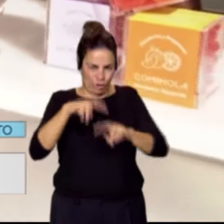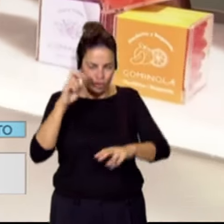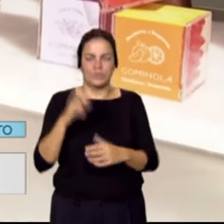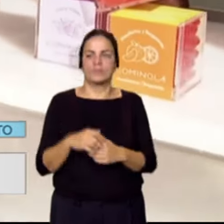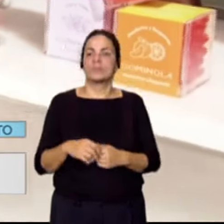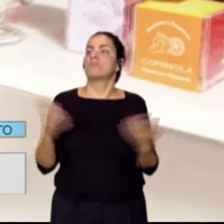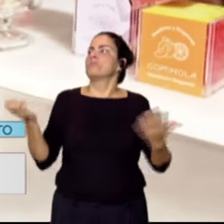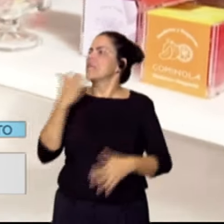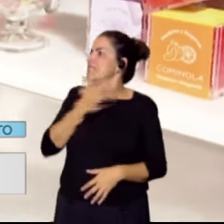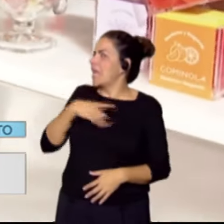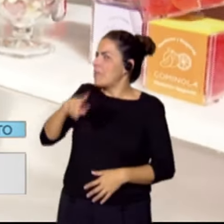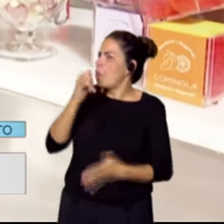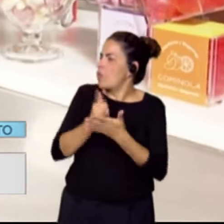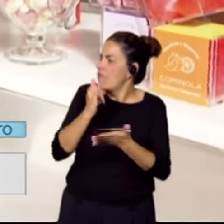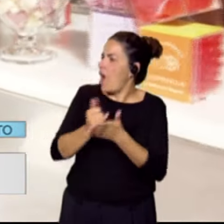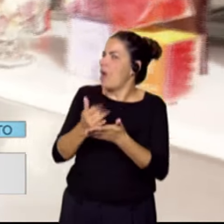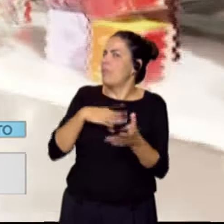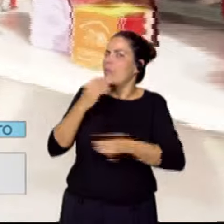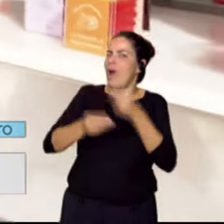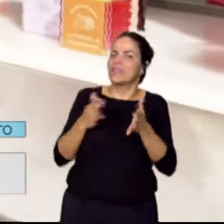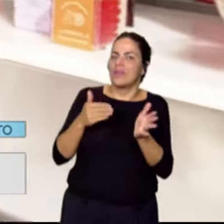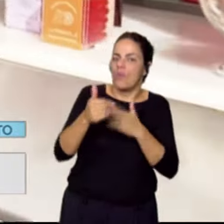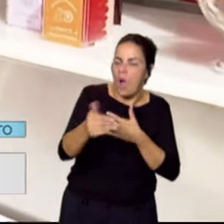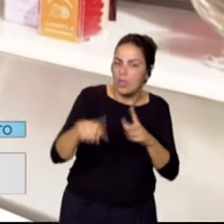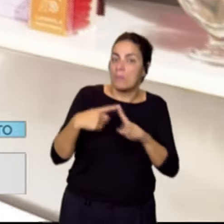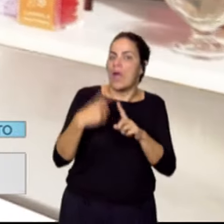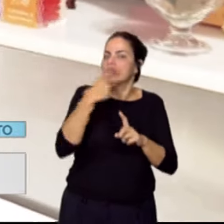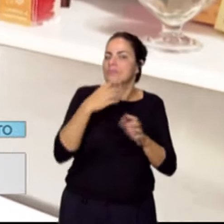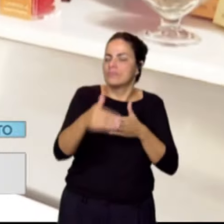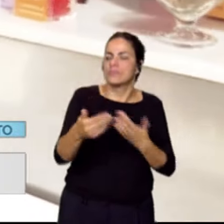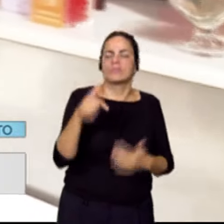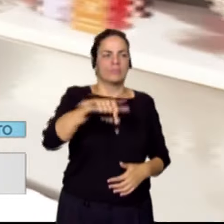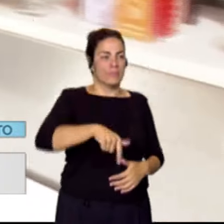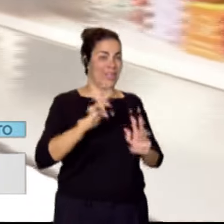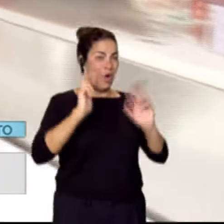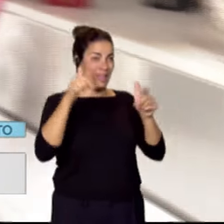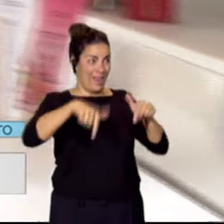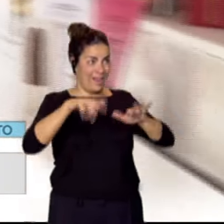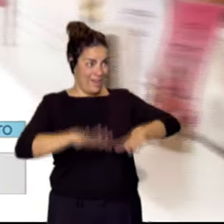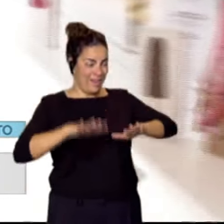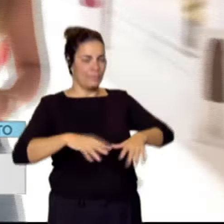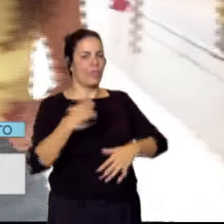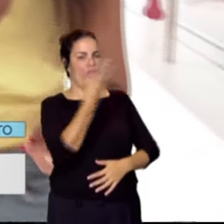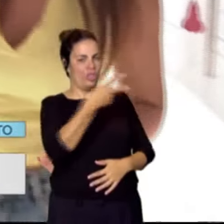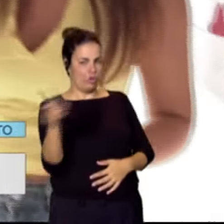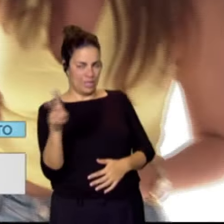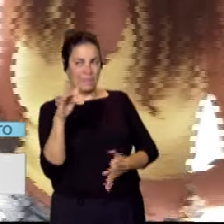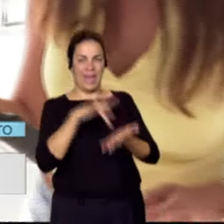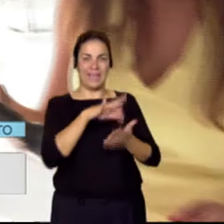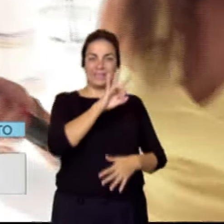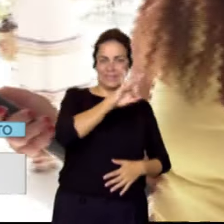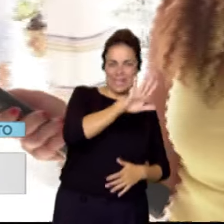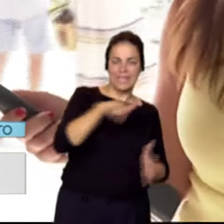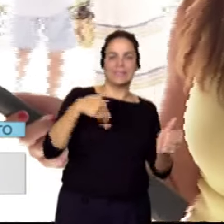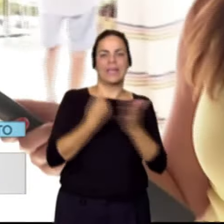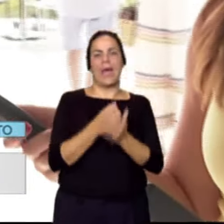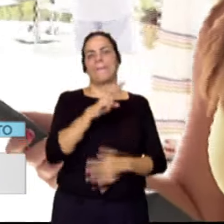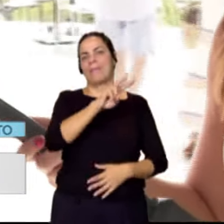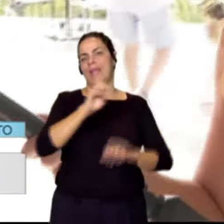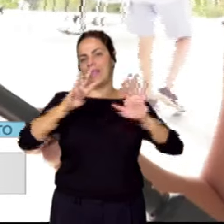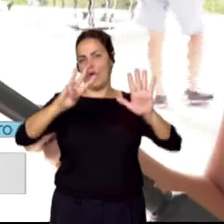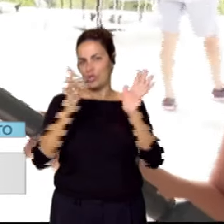hacerlo y cuánto tiempo podremos hacer vamos a estar aquí en Royal highways durante dos semanas desde el 15 hasta el 18 de